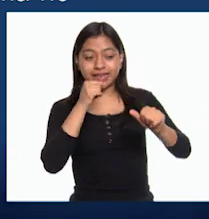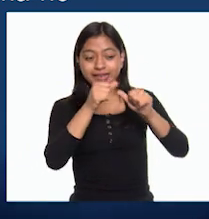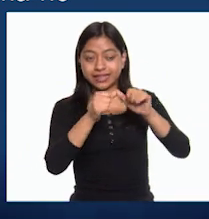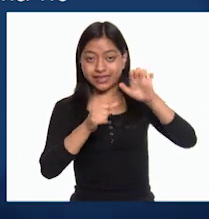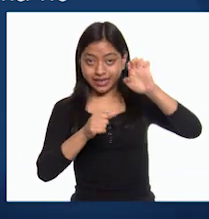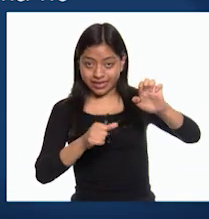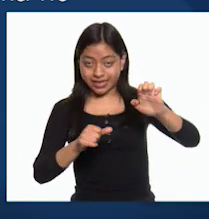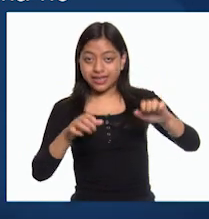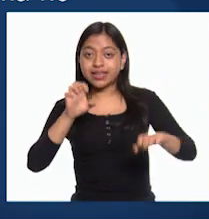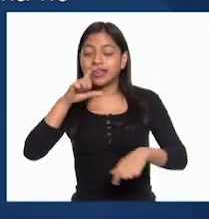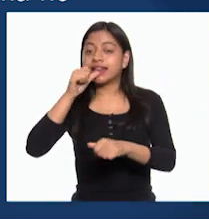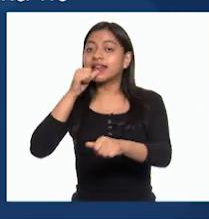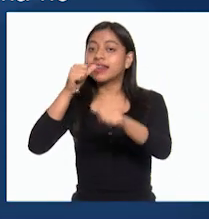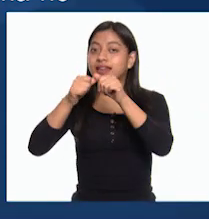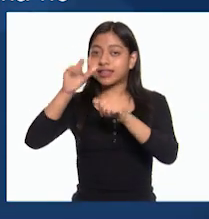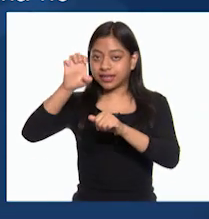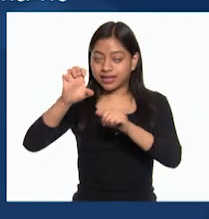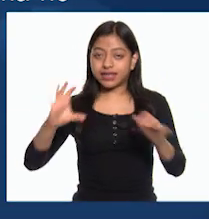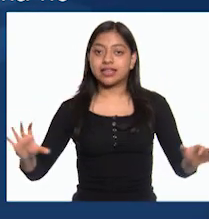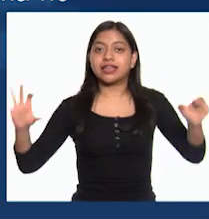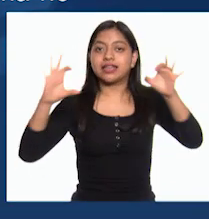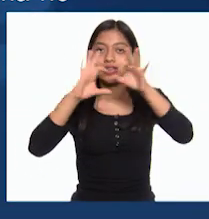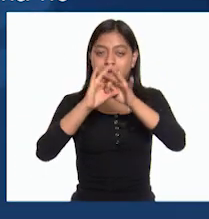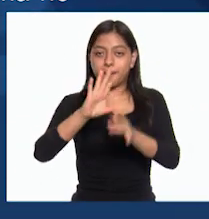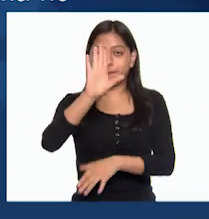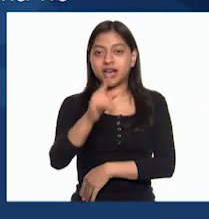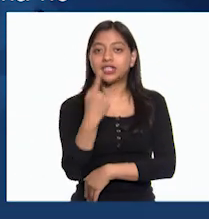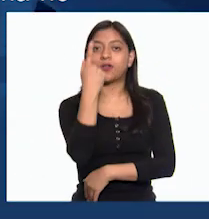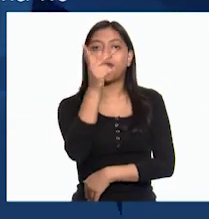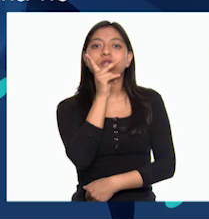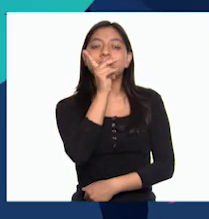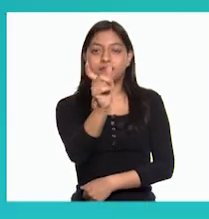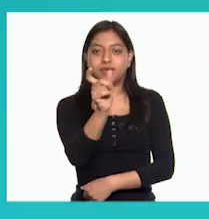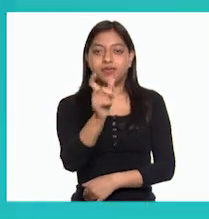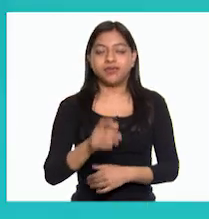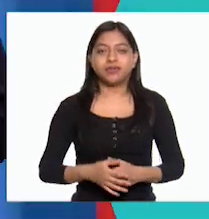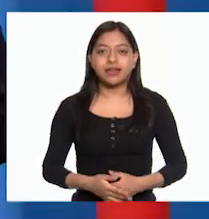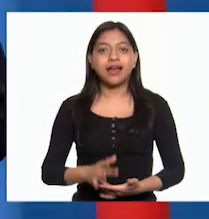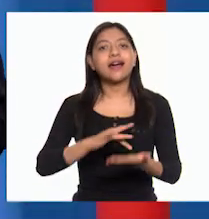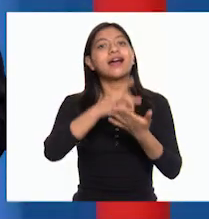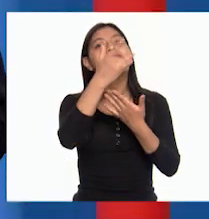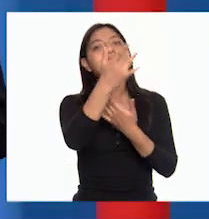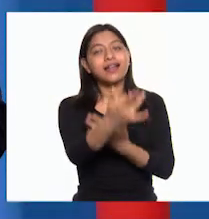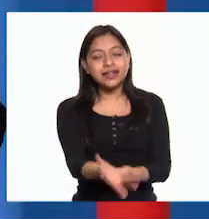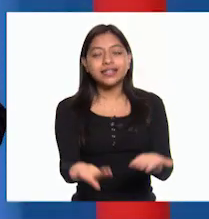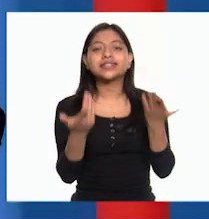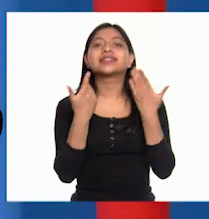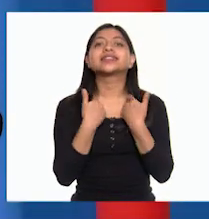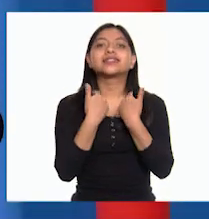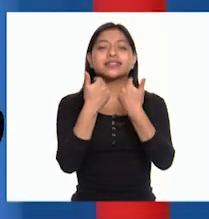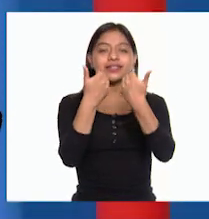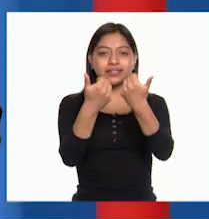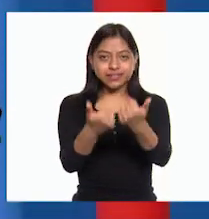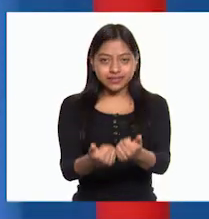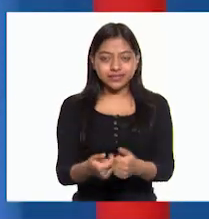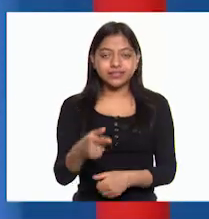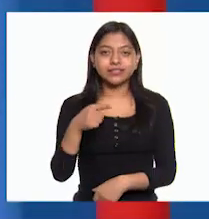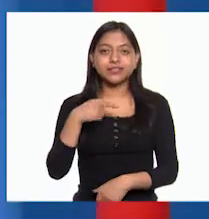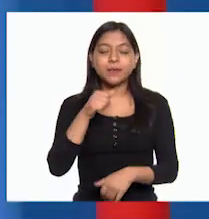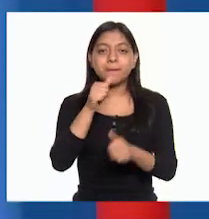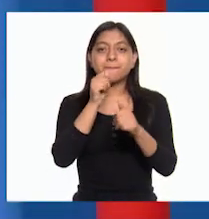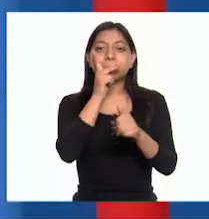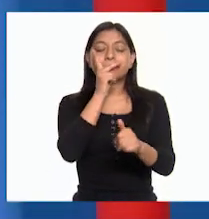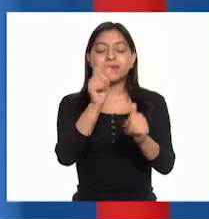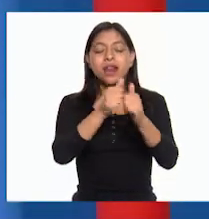inicial de la palabra siguiente, en. Gracias, Gaby. Ahora sí me quedó claro cómo se hace